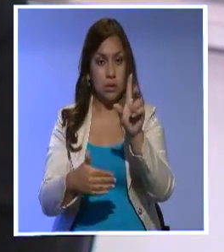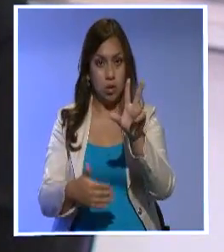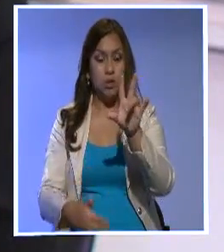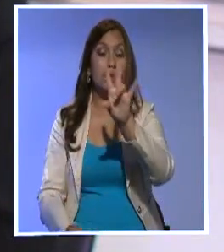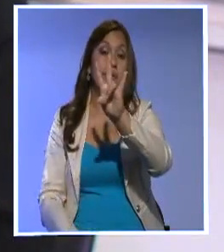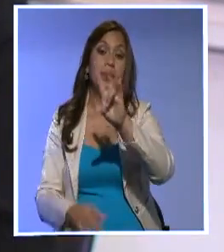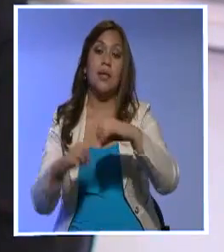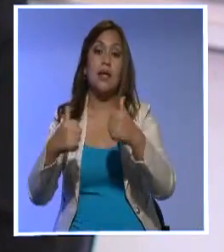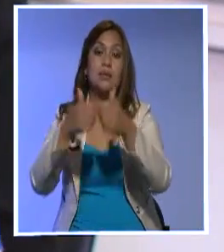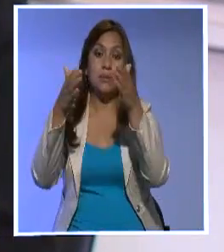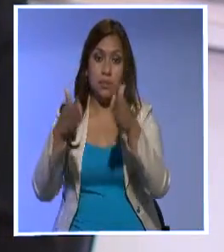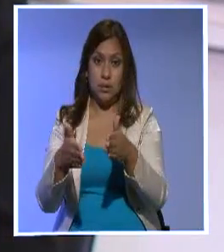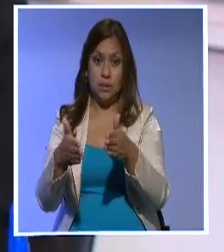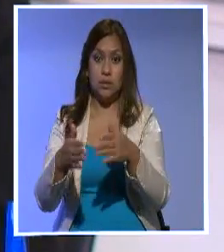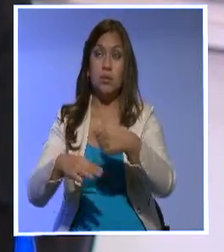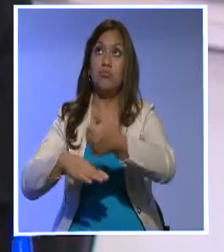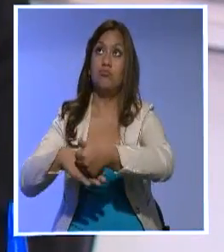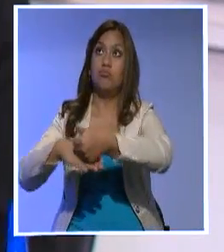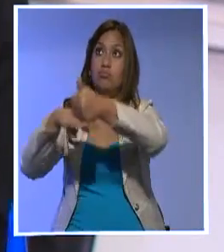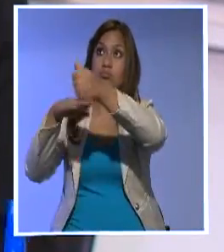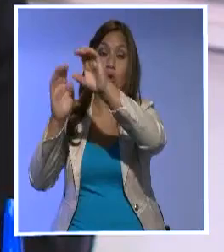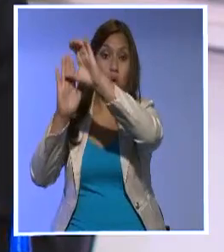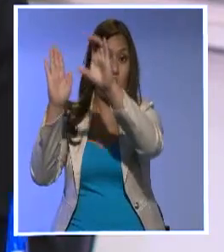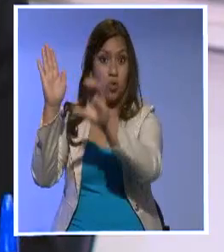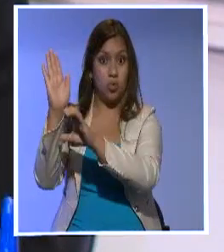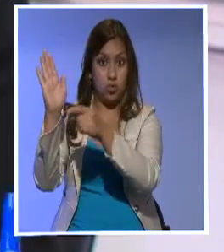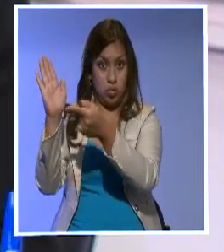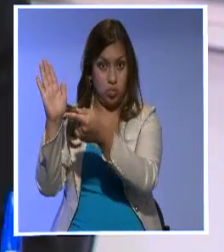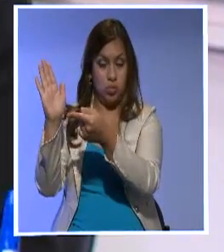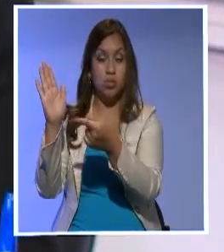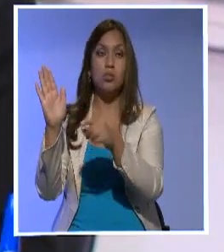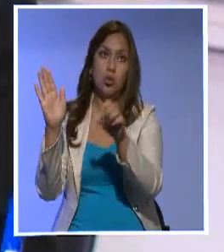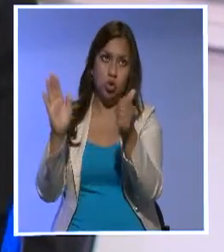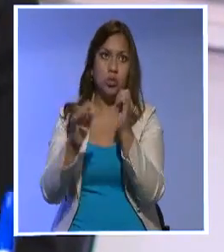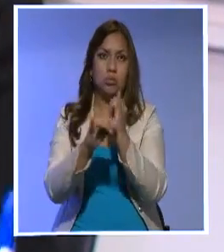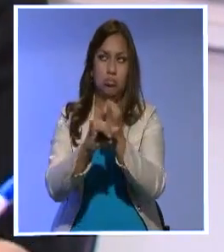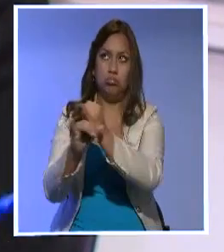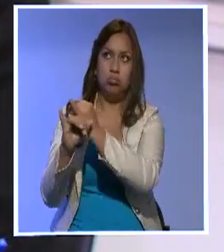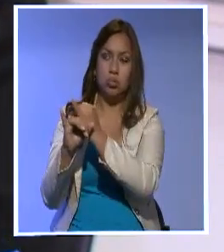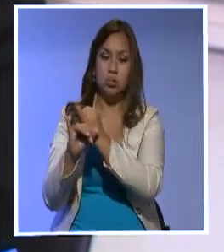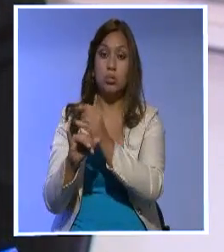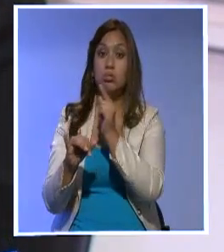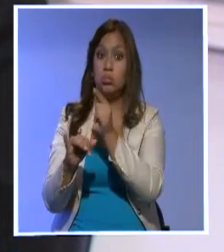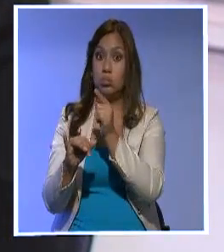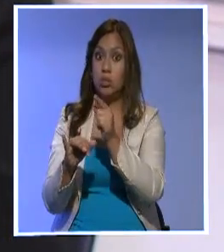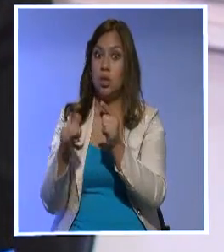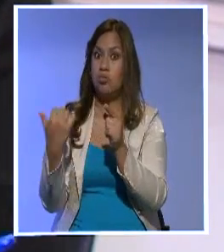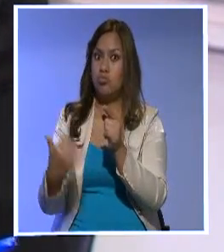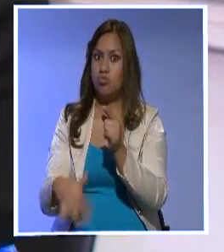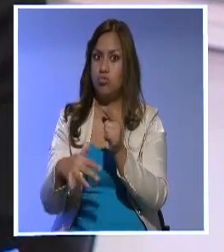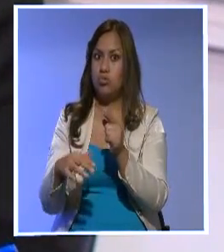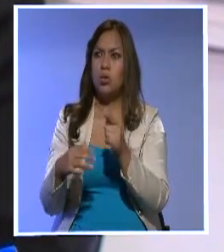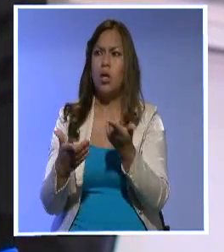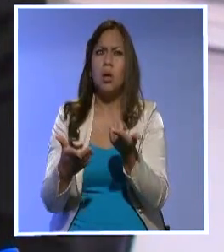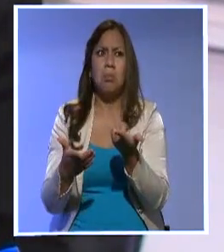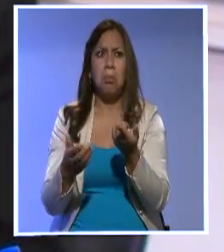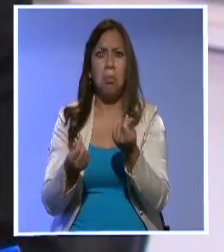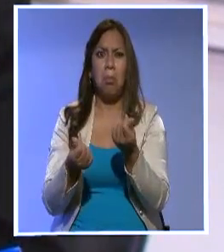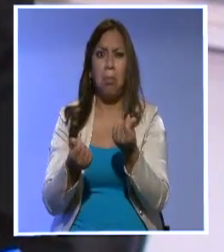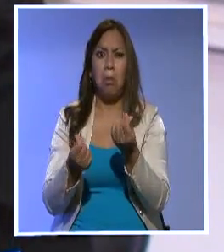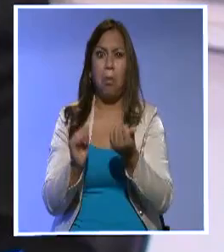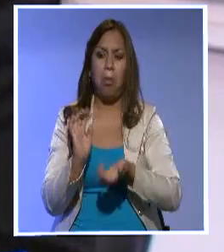en la corte constitucional y entre otras instituciones y se detectaron casos por indicios de incremento patrimonial